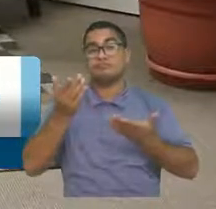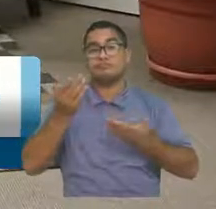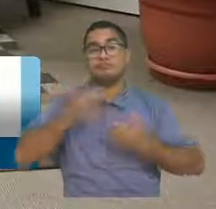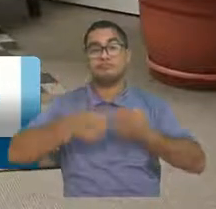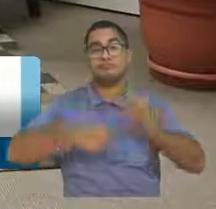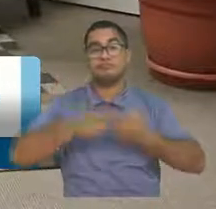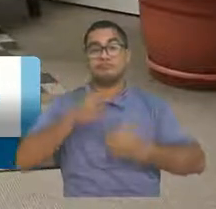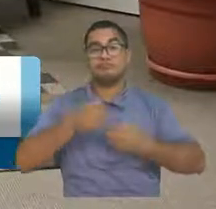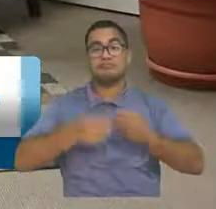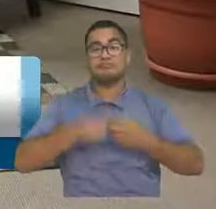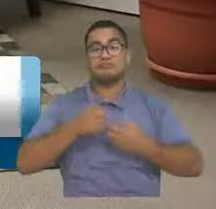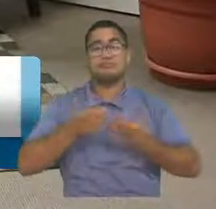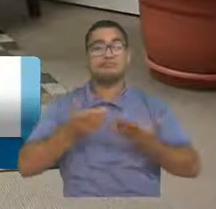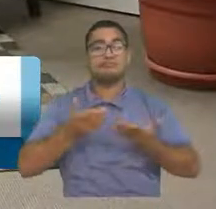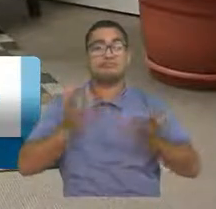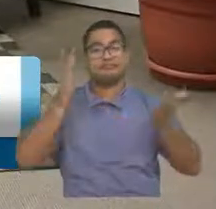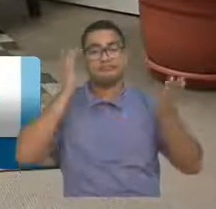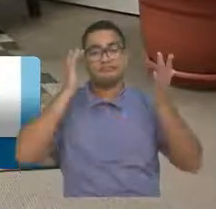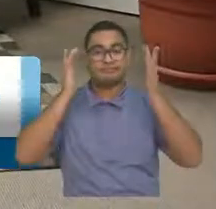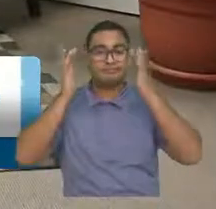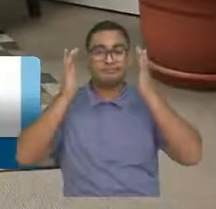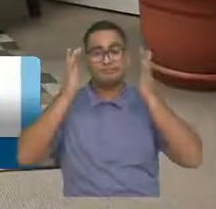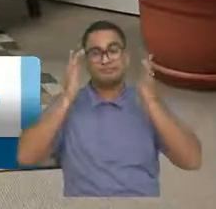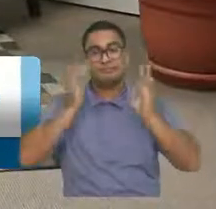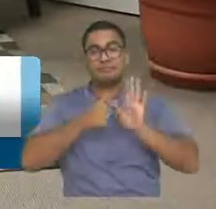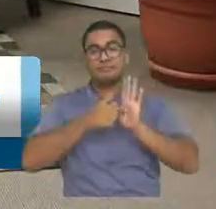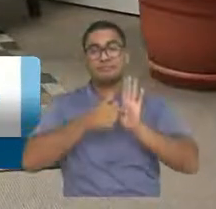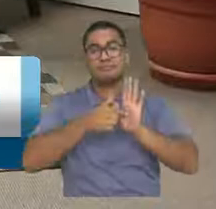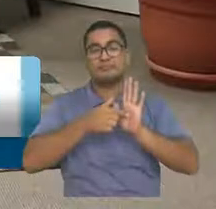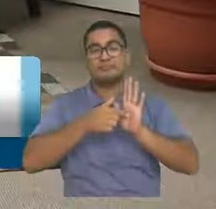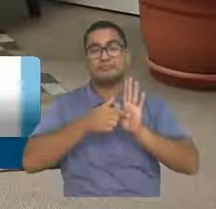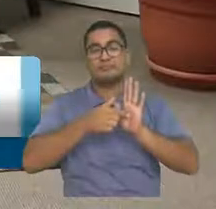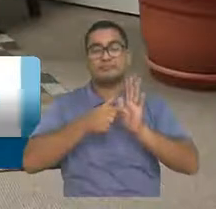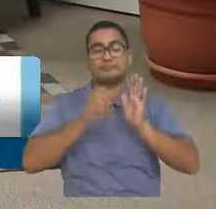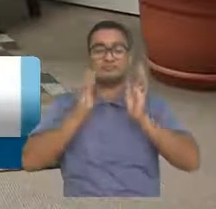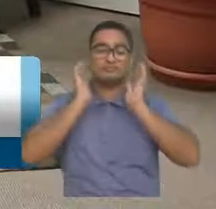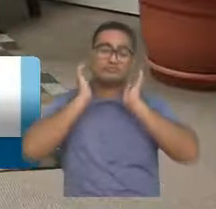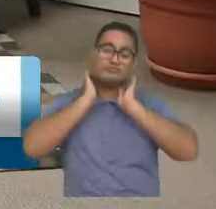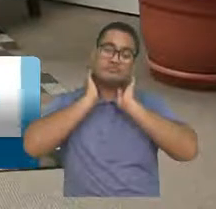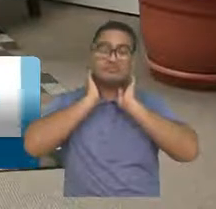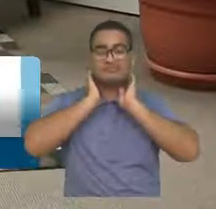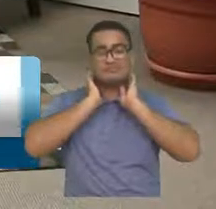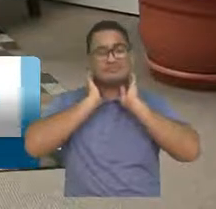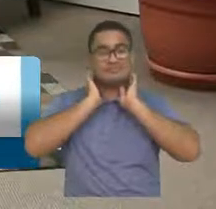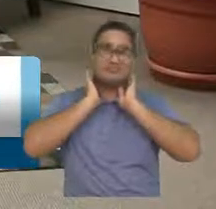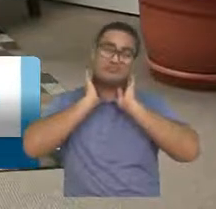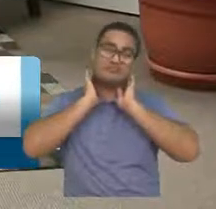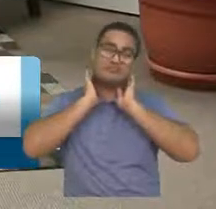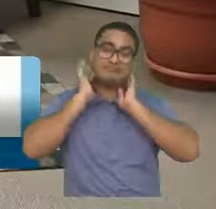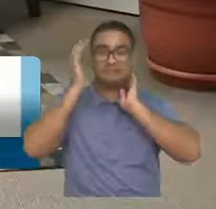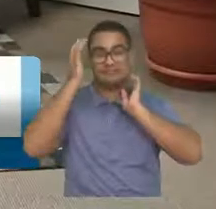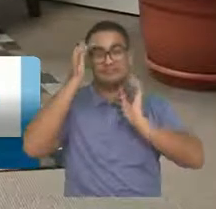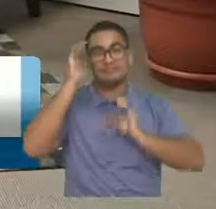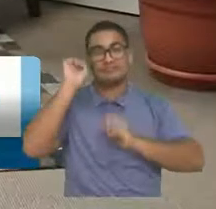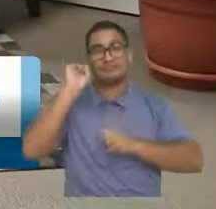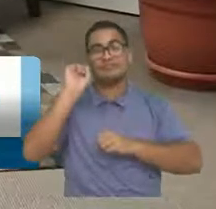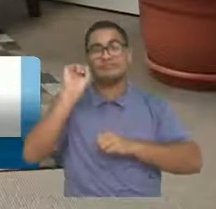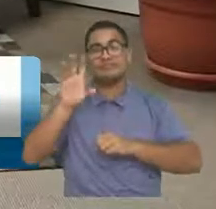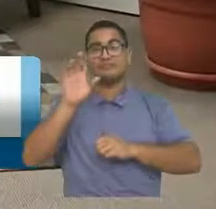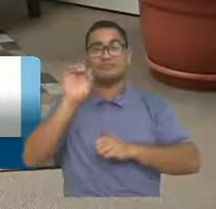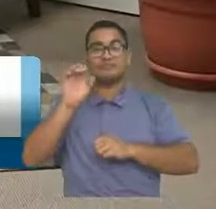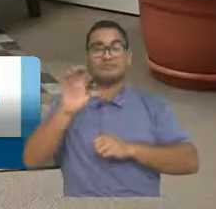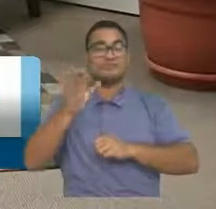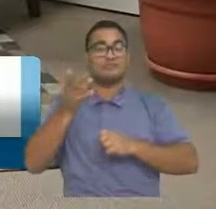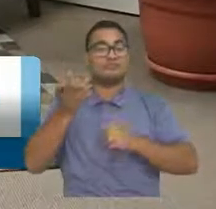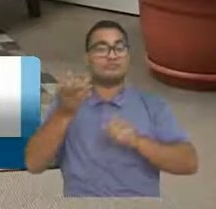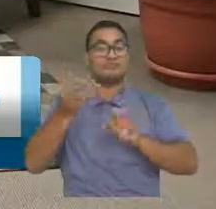generarte angustia. Cuando el estrés, por ejemplo, te comienza a generar dolores de cabeza. Porque